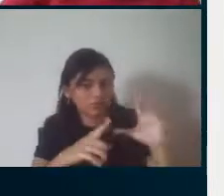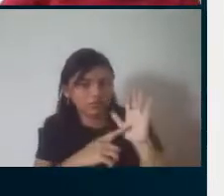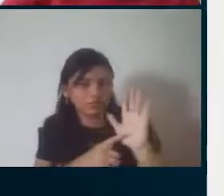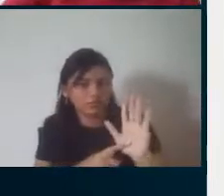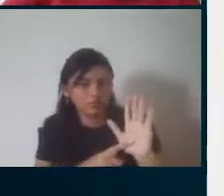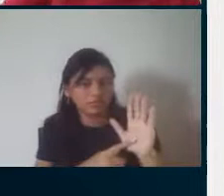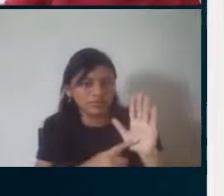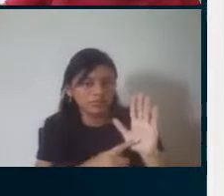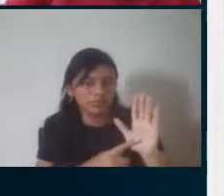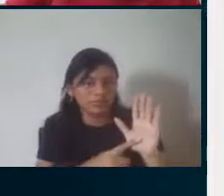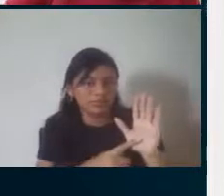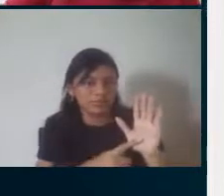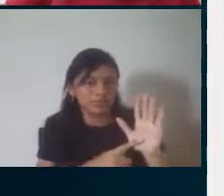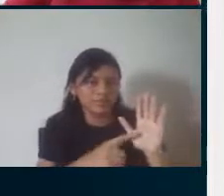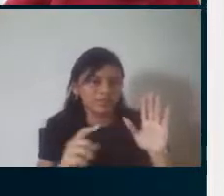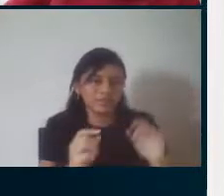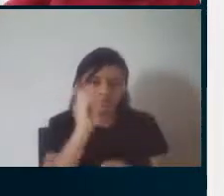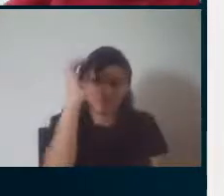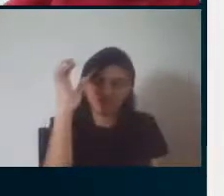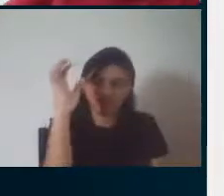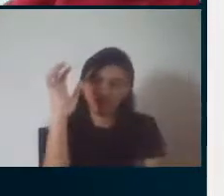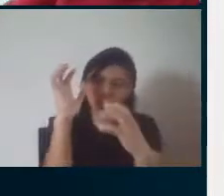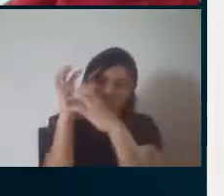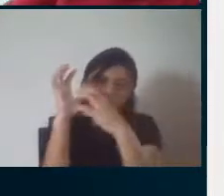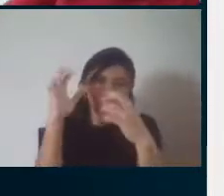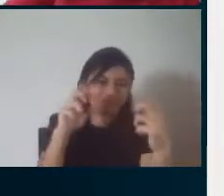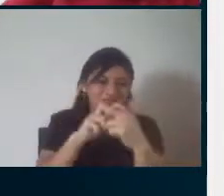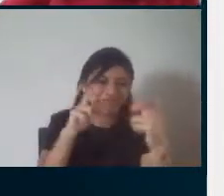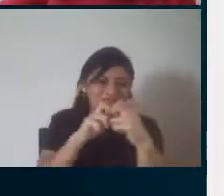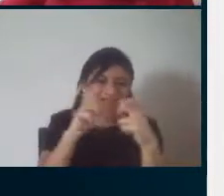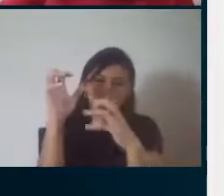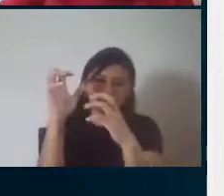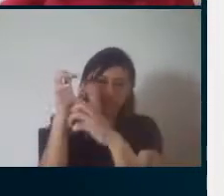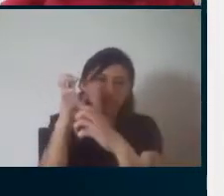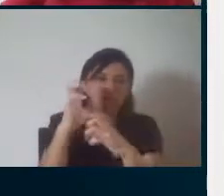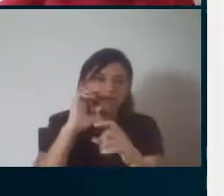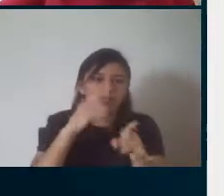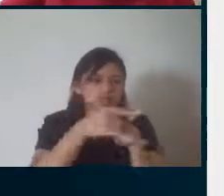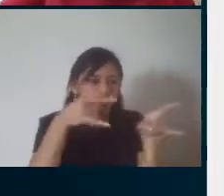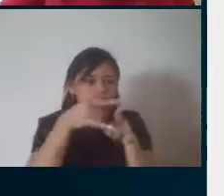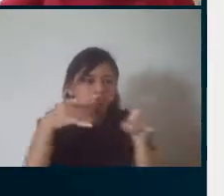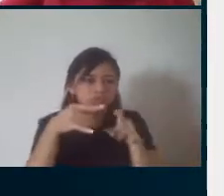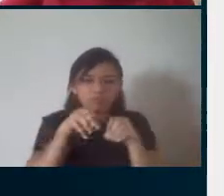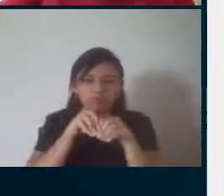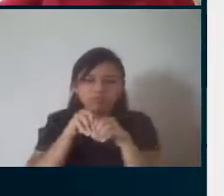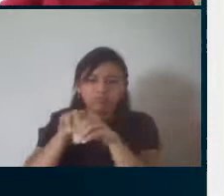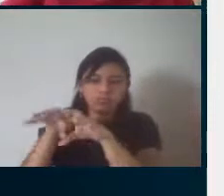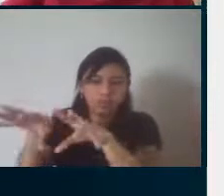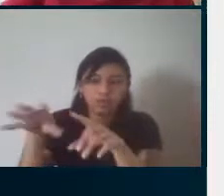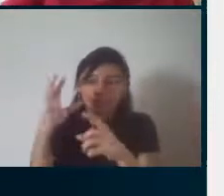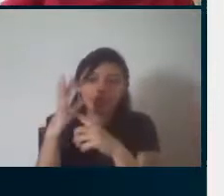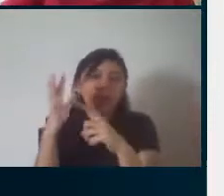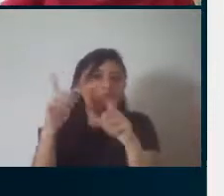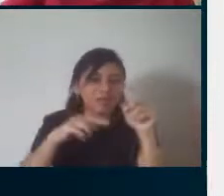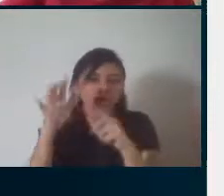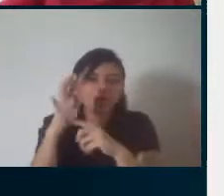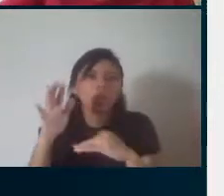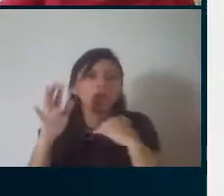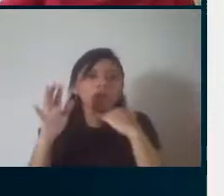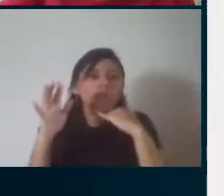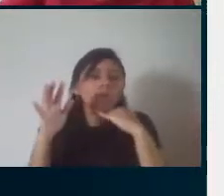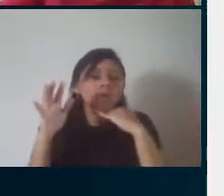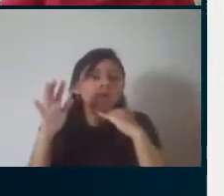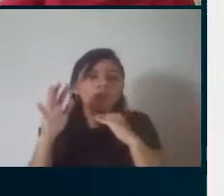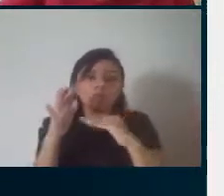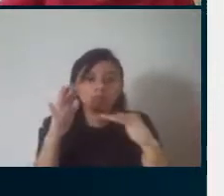los transformadores sobrecargados. Esto nos permite visualizar la carga real y estimada de los transformadores de distribución de